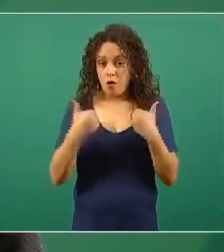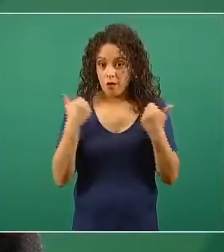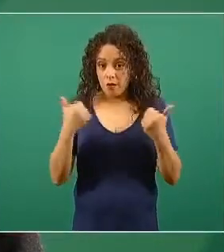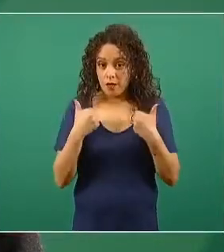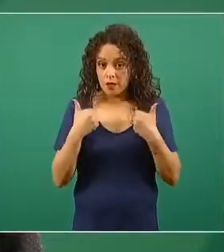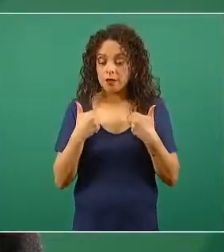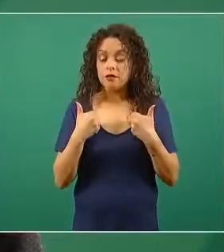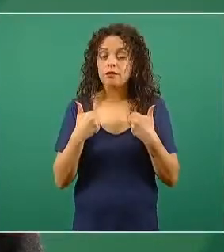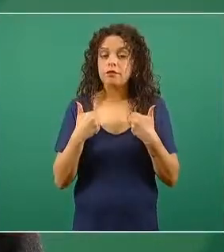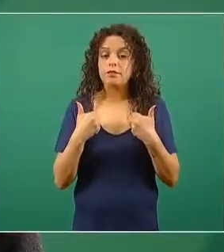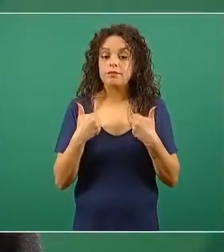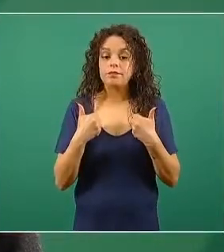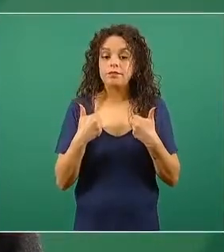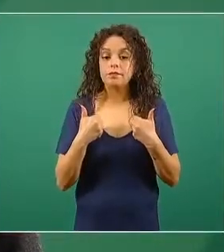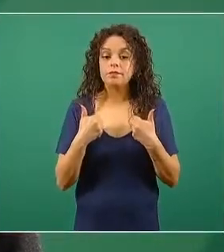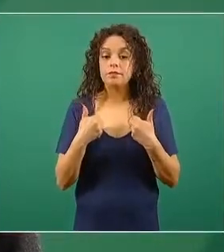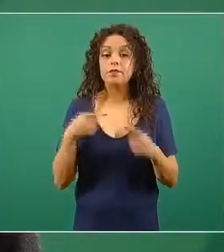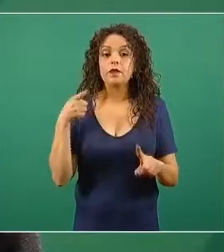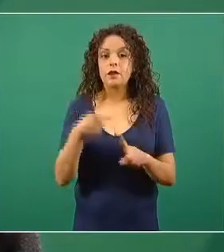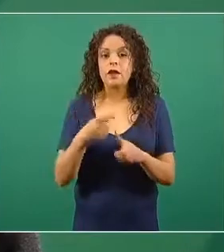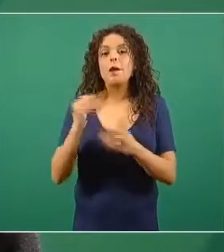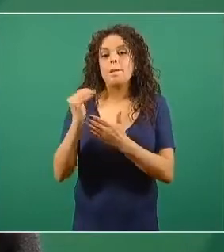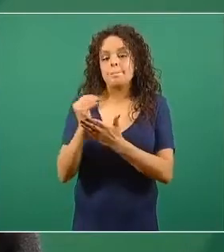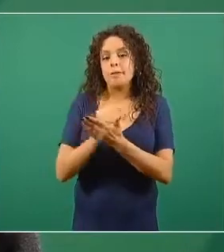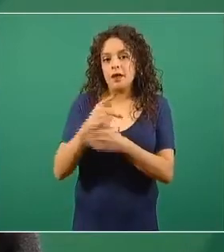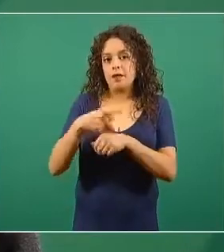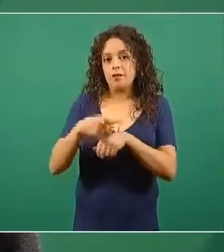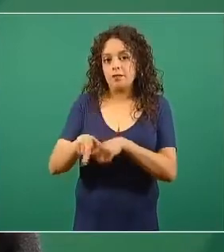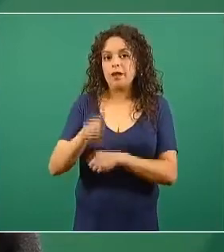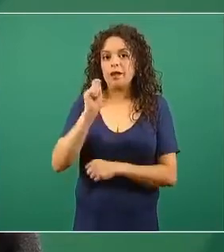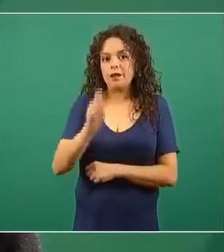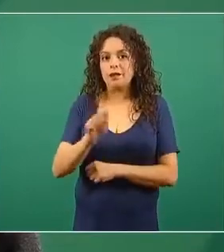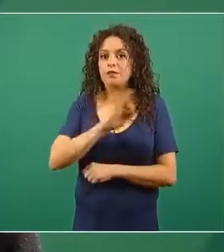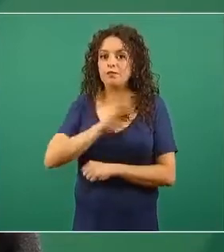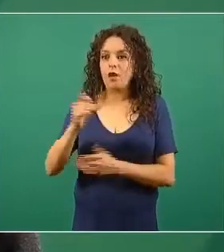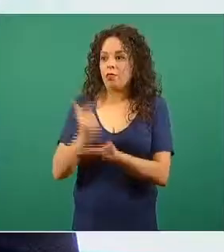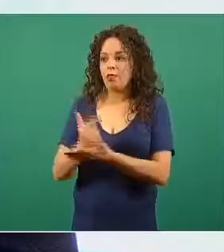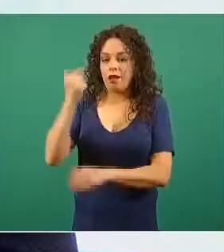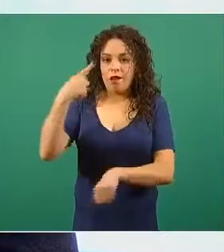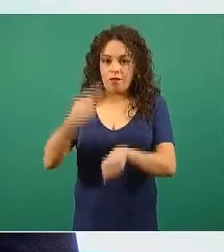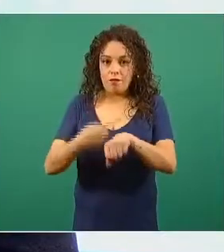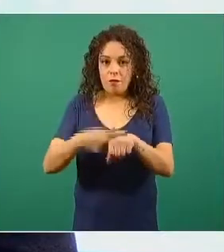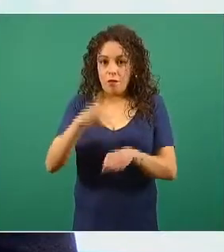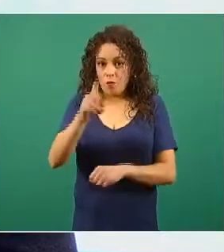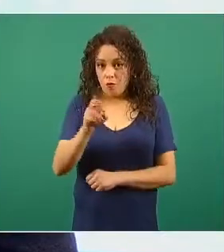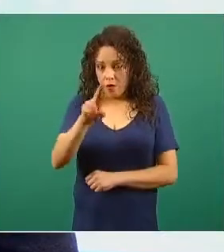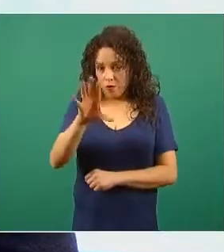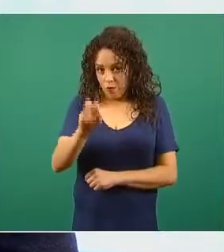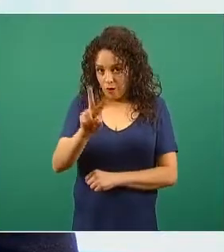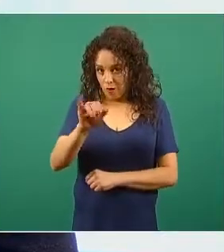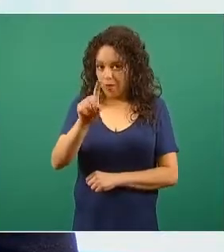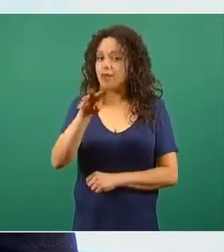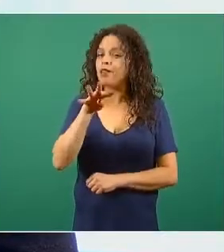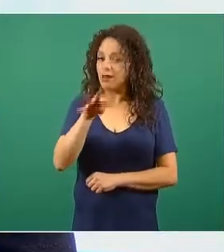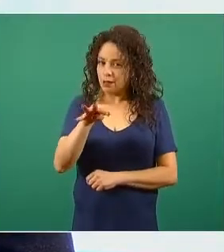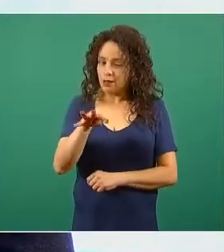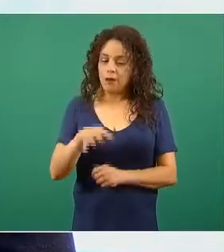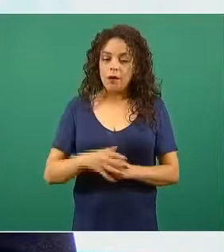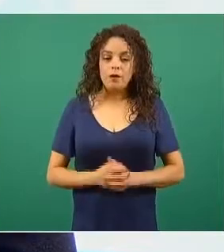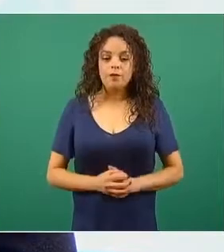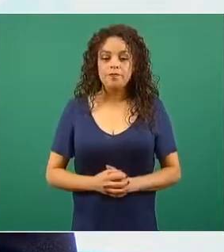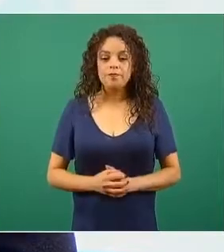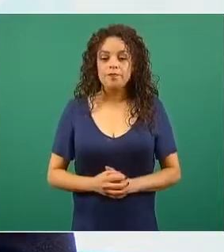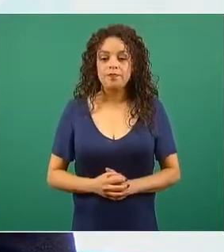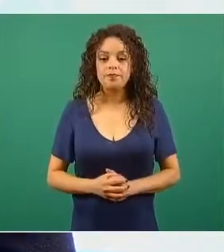son los que de alguna manera tienen menos riesgo de desarrollar enfermedad grave de COVID-19, e inclusive